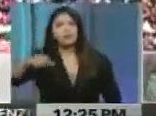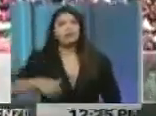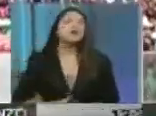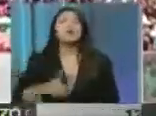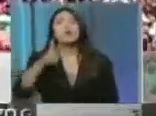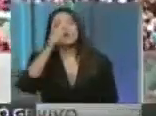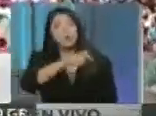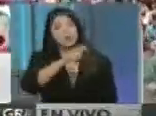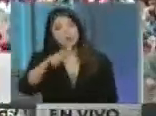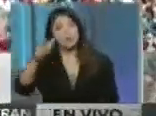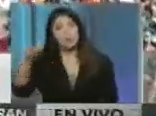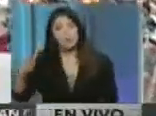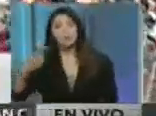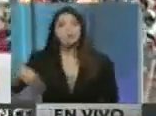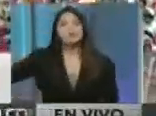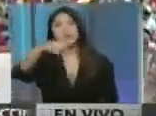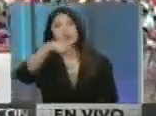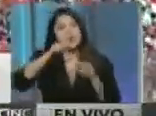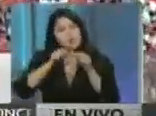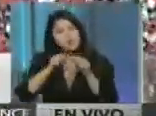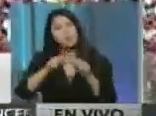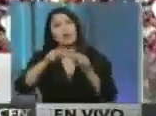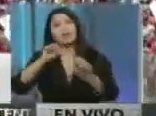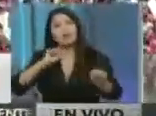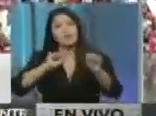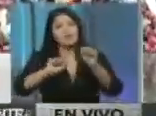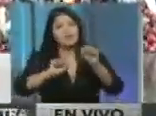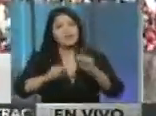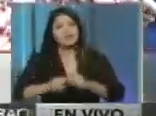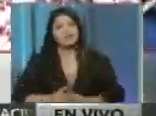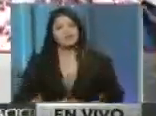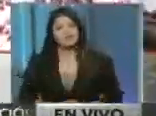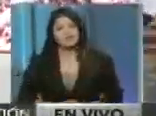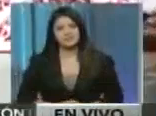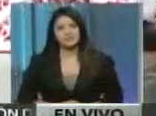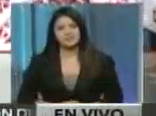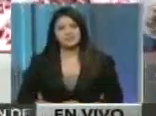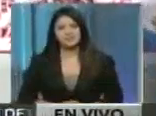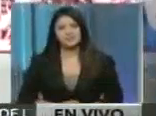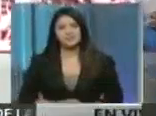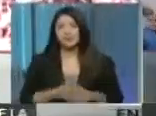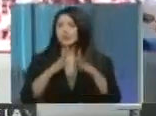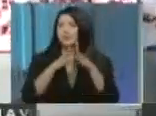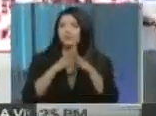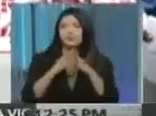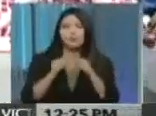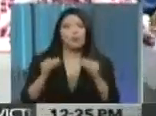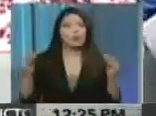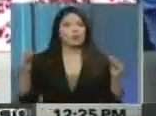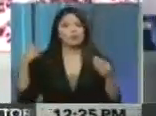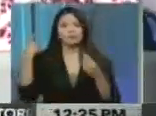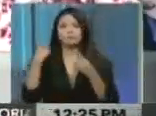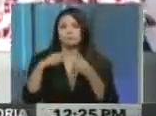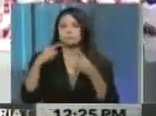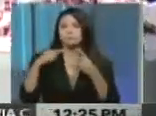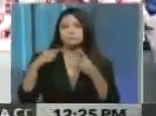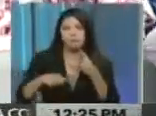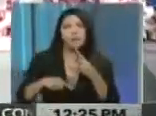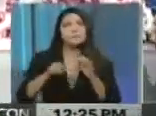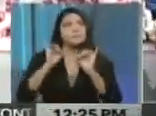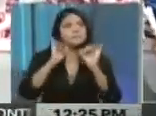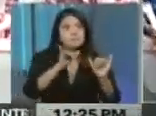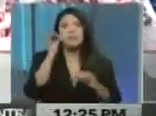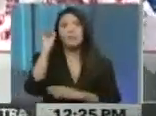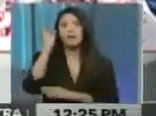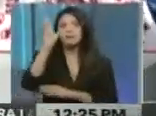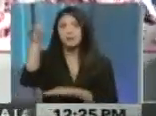nuestro pueblo, vamos a seguir defendiendo todo lo que tengamos que defender para que esa asamblea